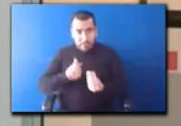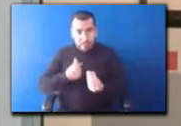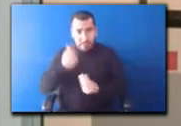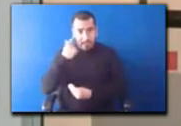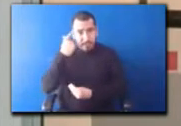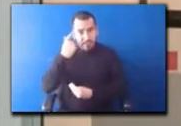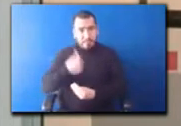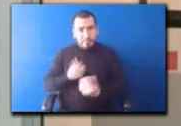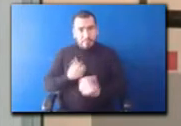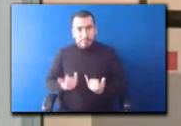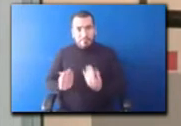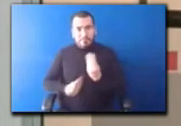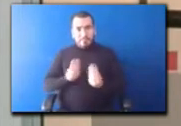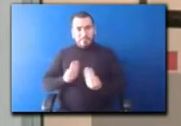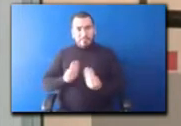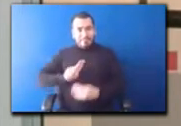quería